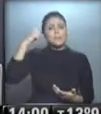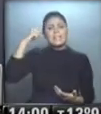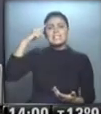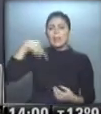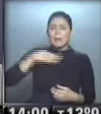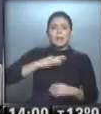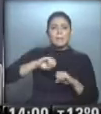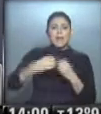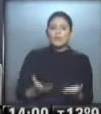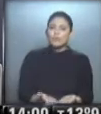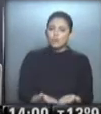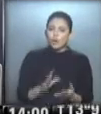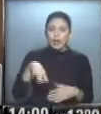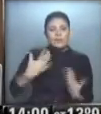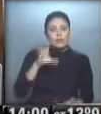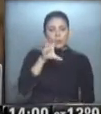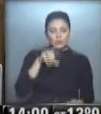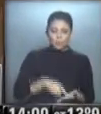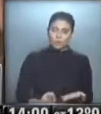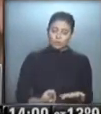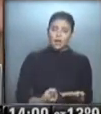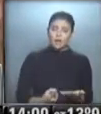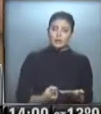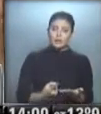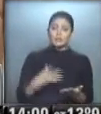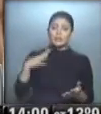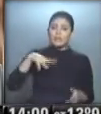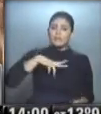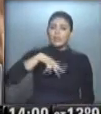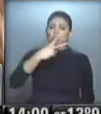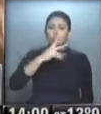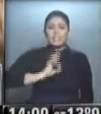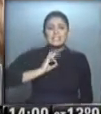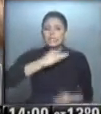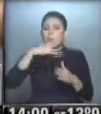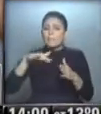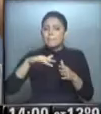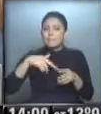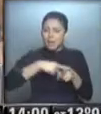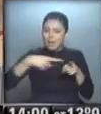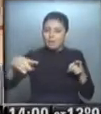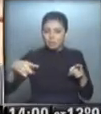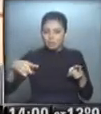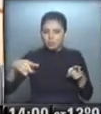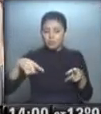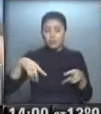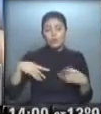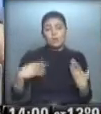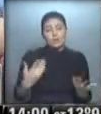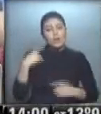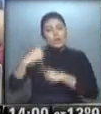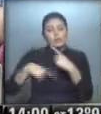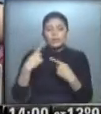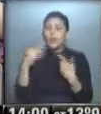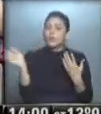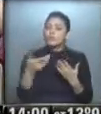lo mejor para la provincia, para completar estos 2 años y medio de mandato constitucional que tenemos, para seguir adelante con